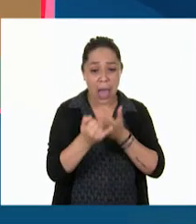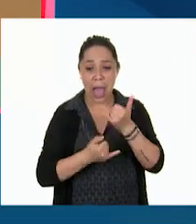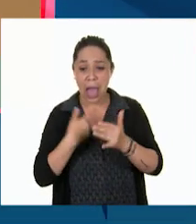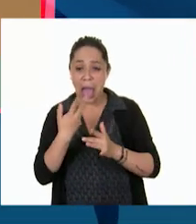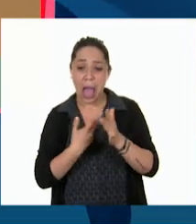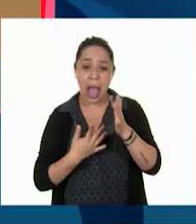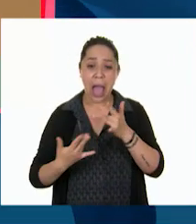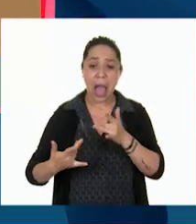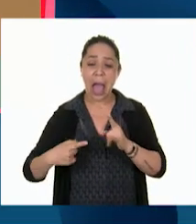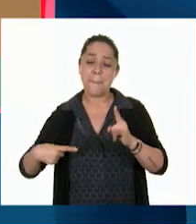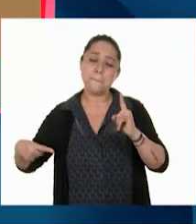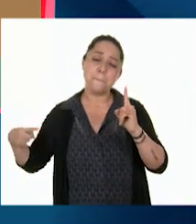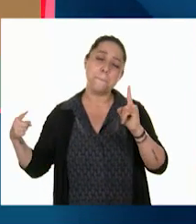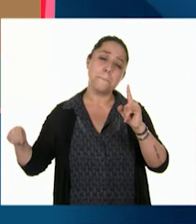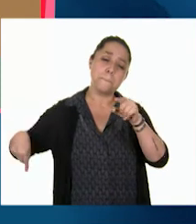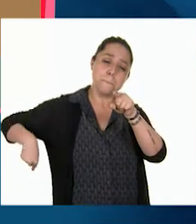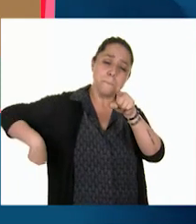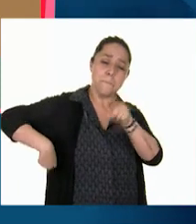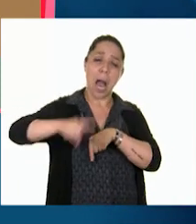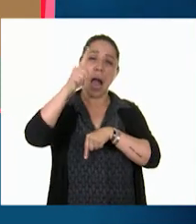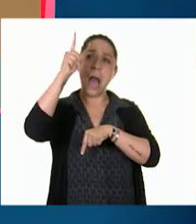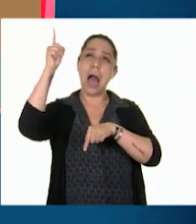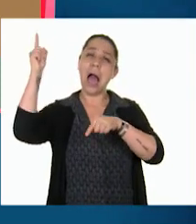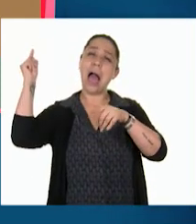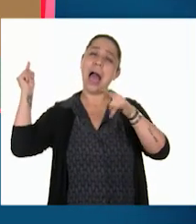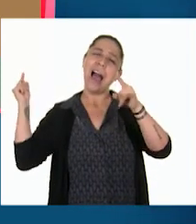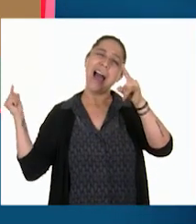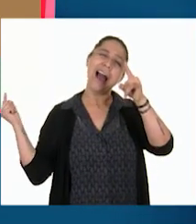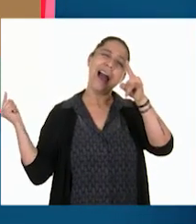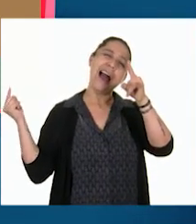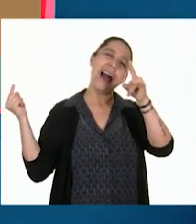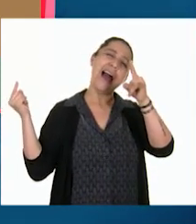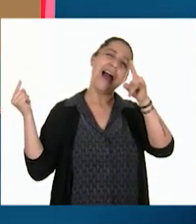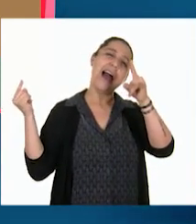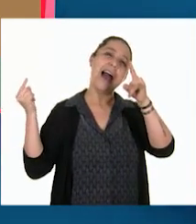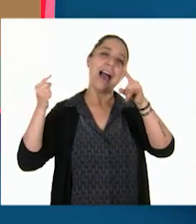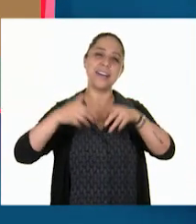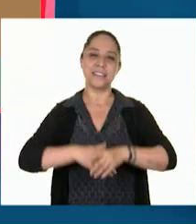vuelo! ¡Patea la pelota! ¡Y!